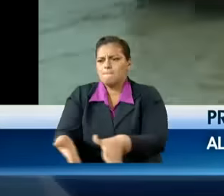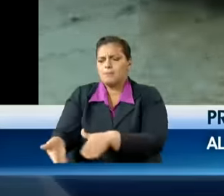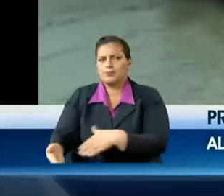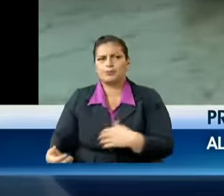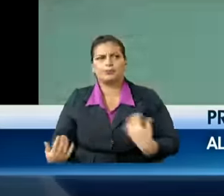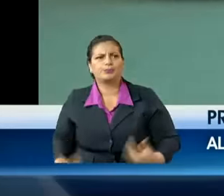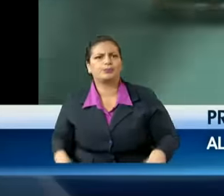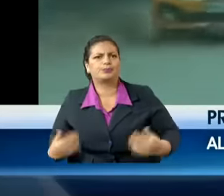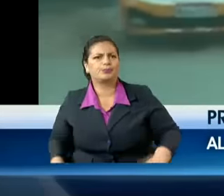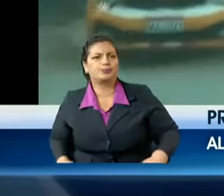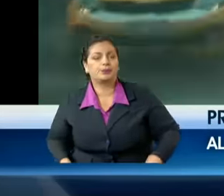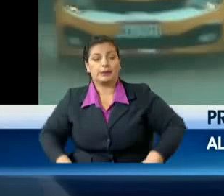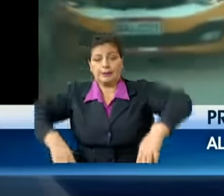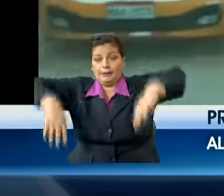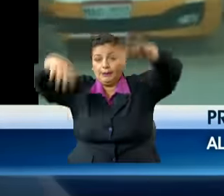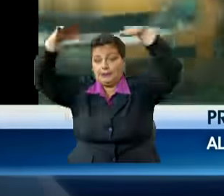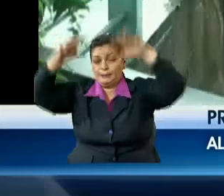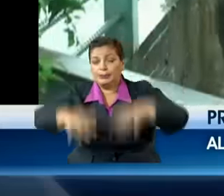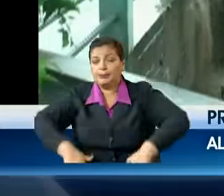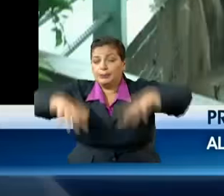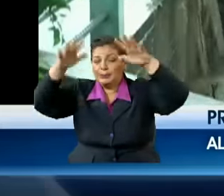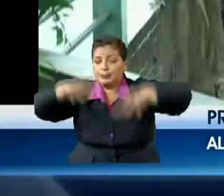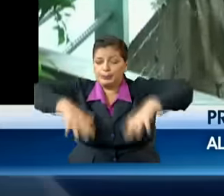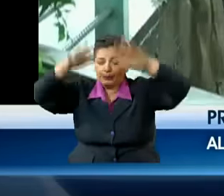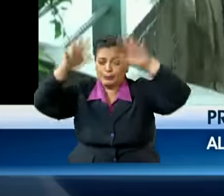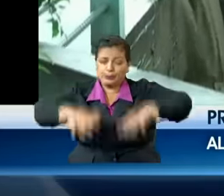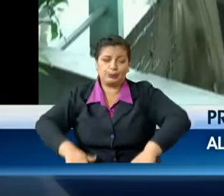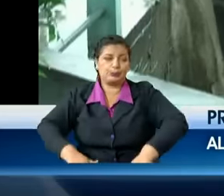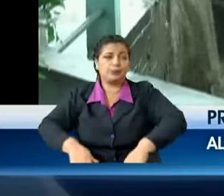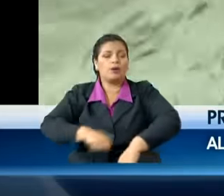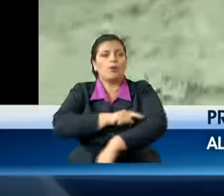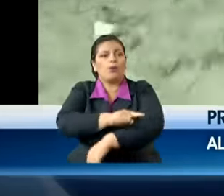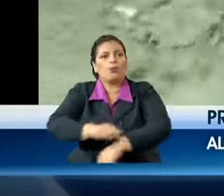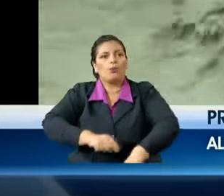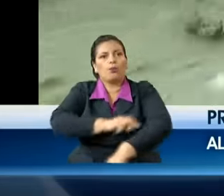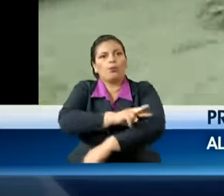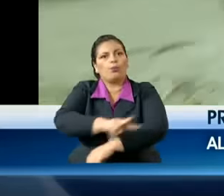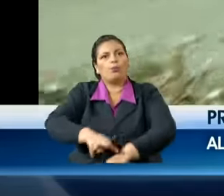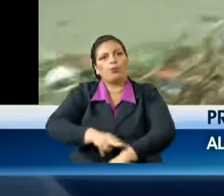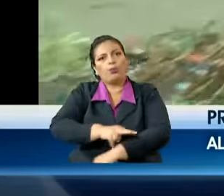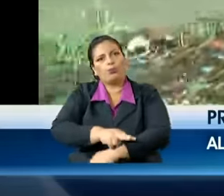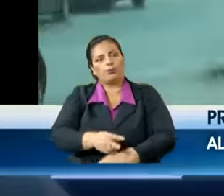aguacero que duró casi dos horas, que soportó la zona sur de Manabí.